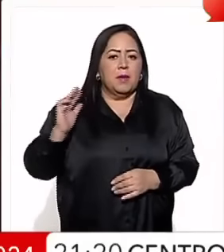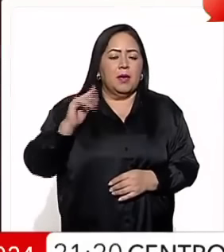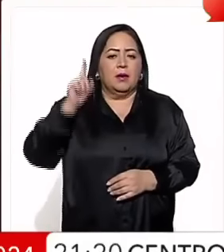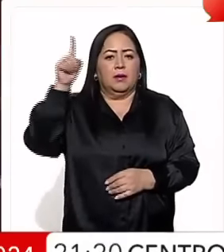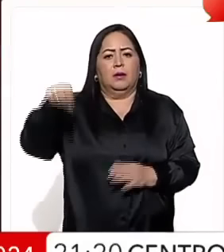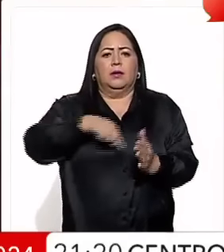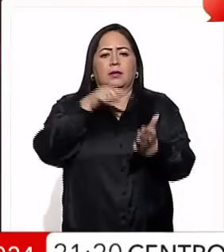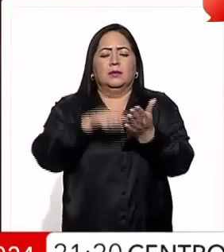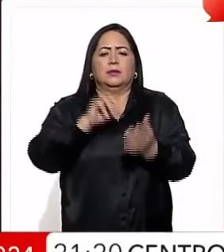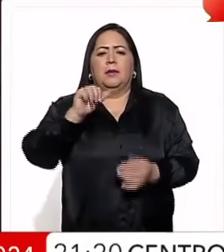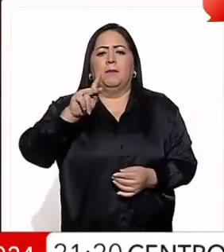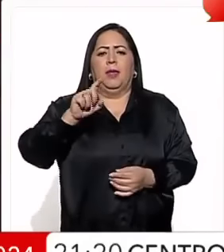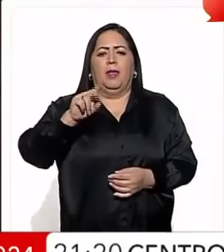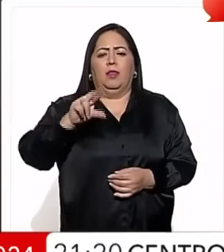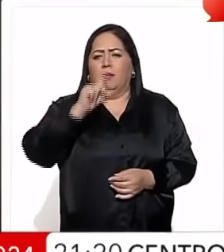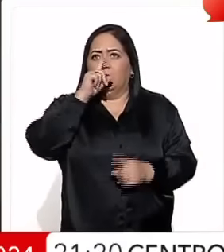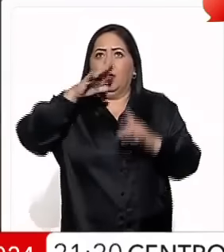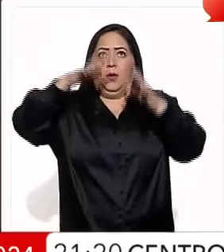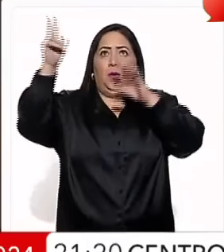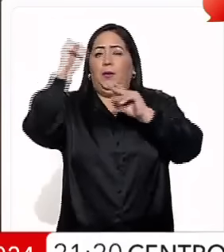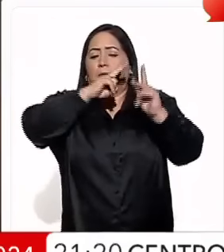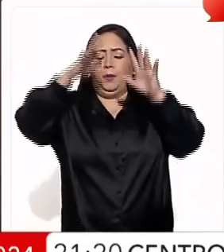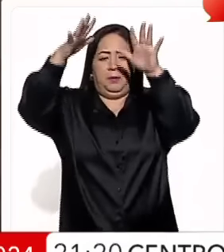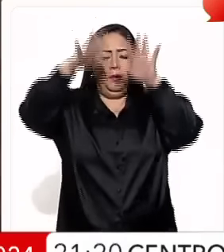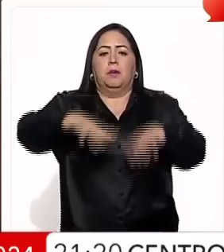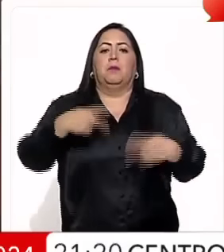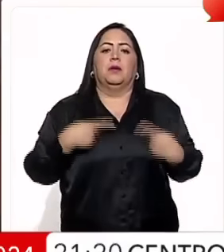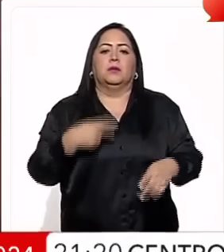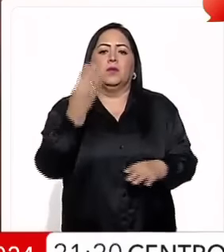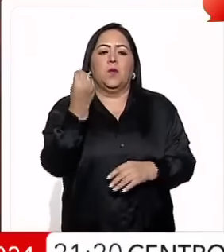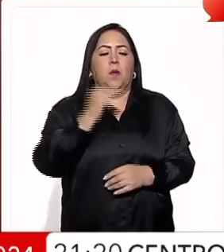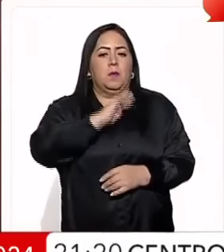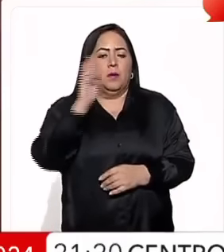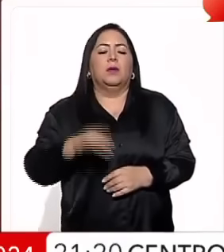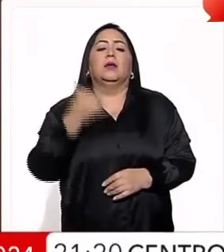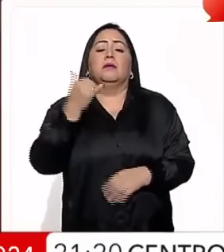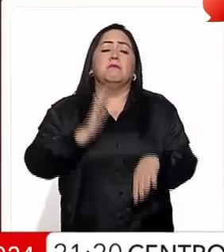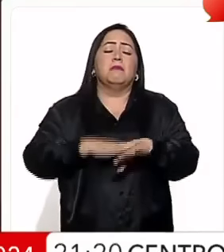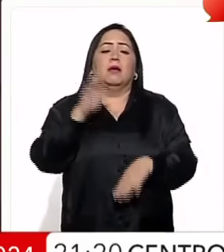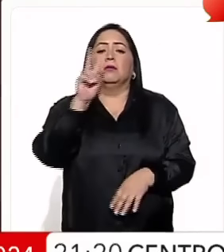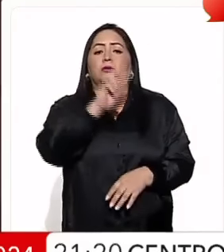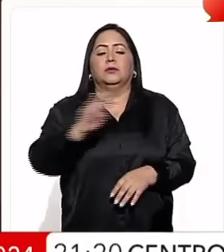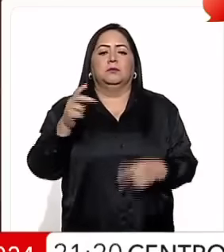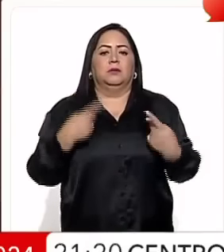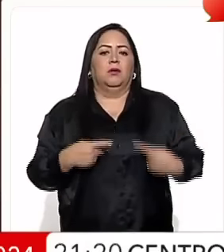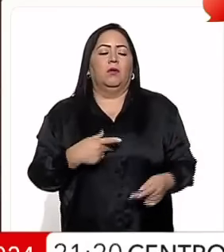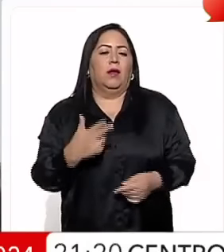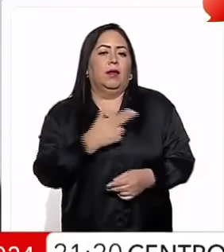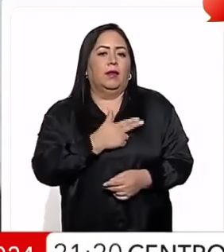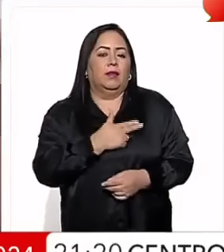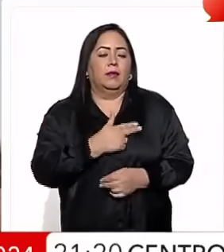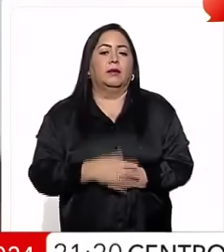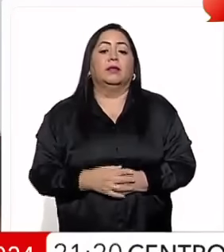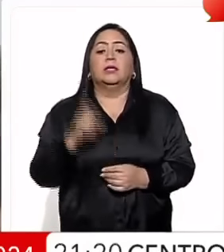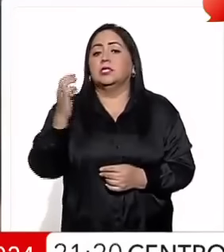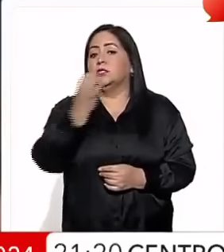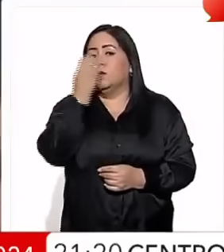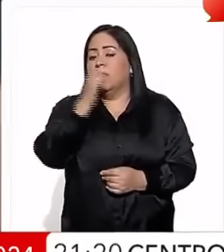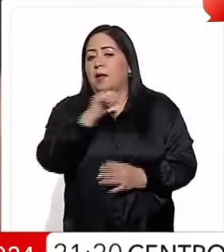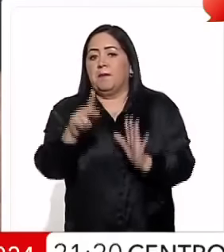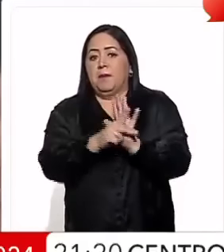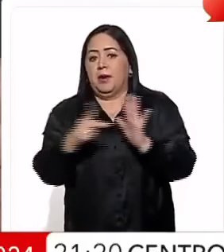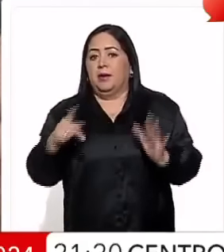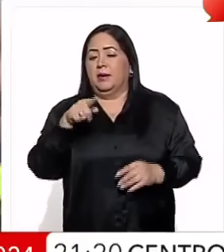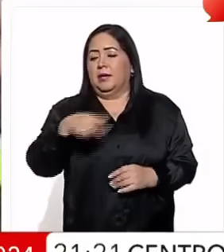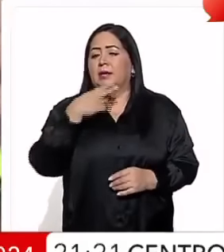Garza García, en que el derrumbe de un templete dejó 9 personas fallecidas y más de 200 heridos. En la Escuela de Periodismo